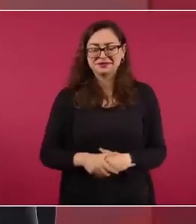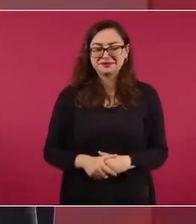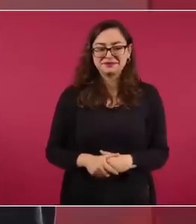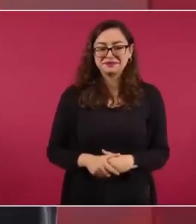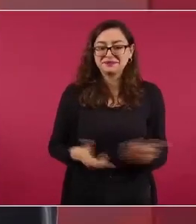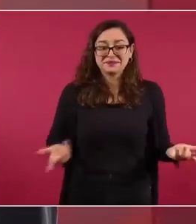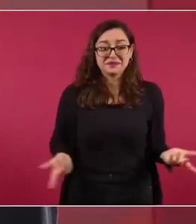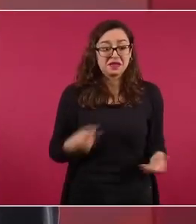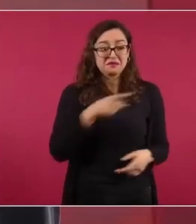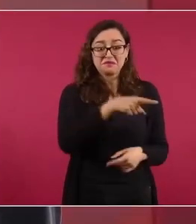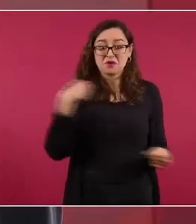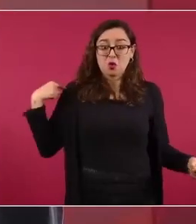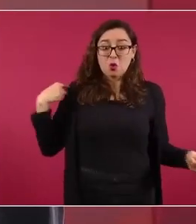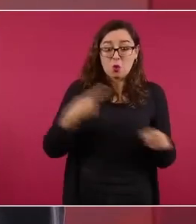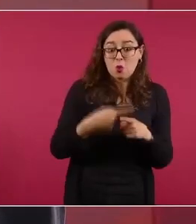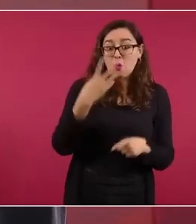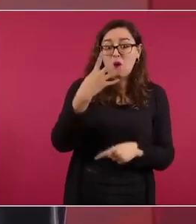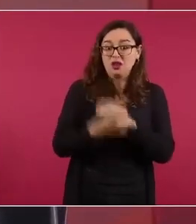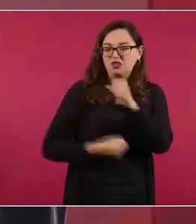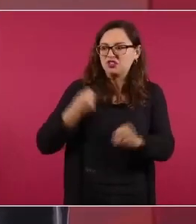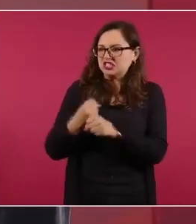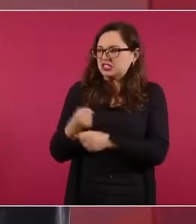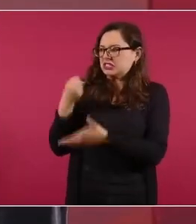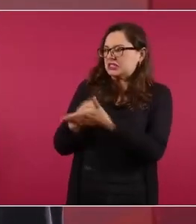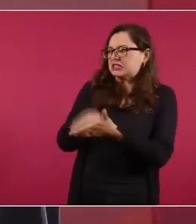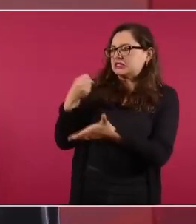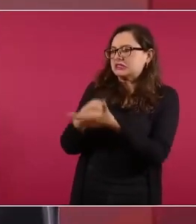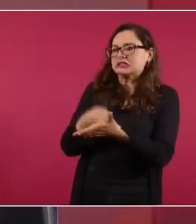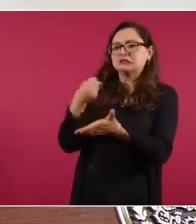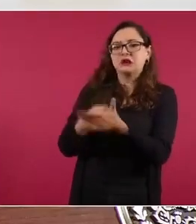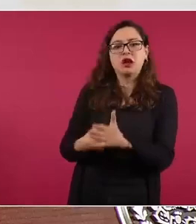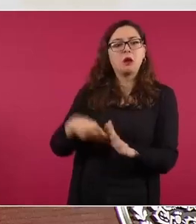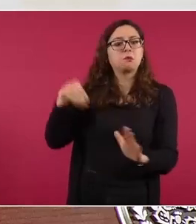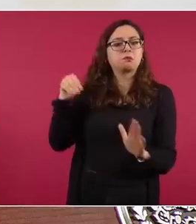han fracasado y van a seguir